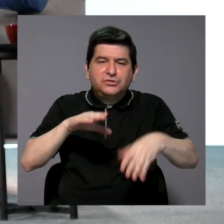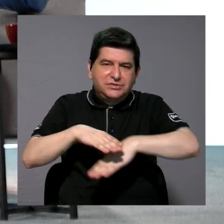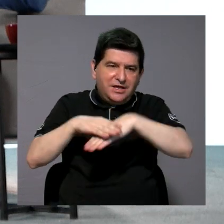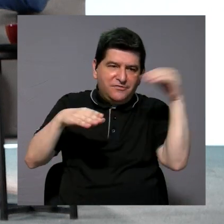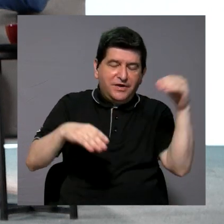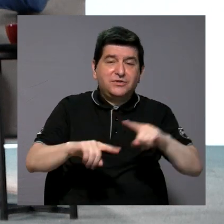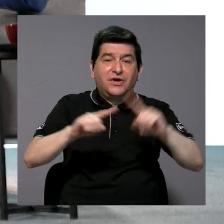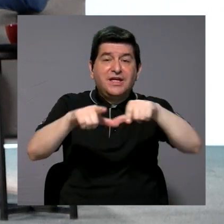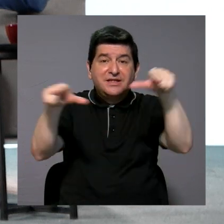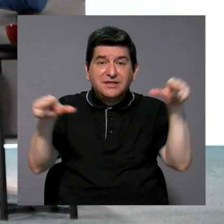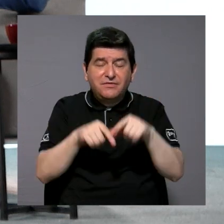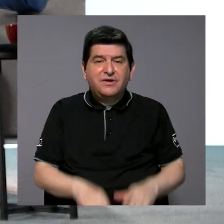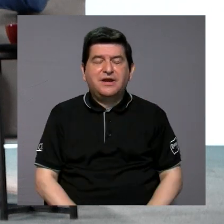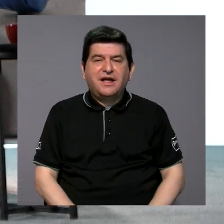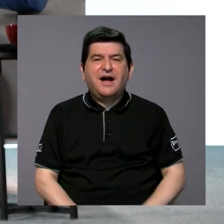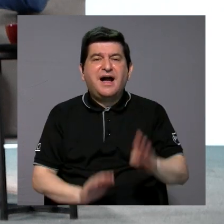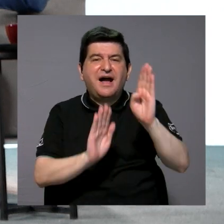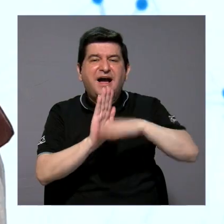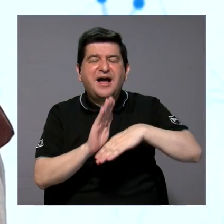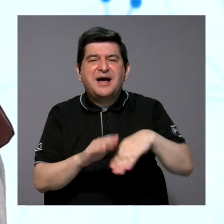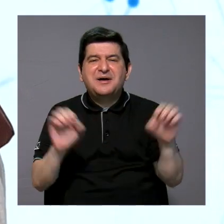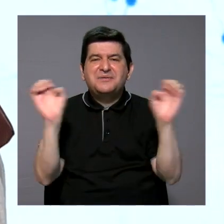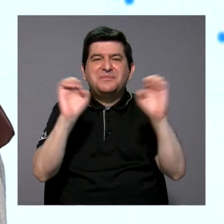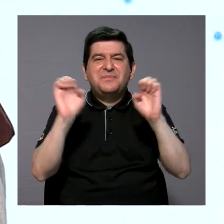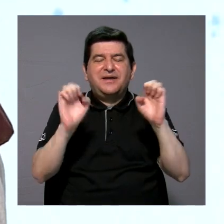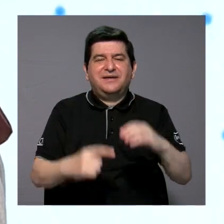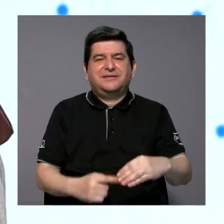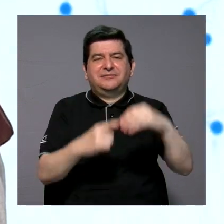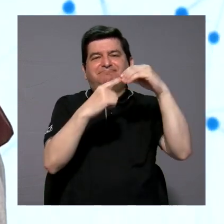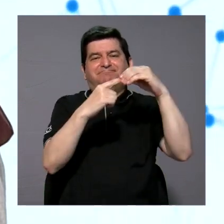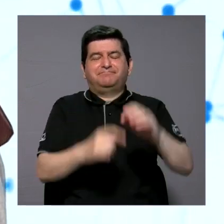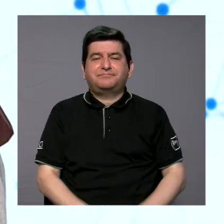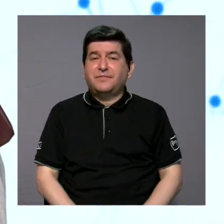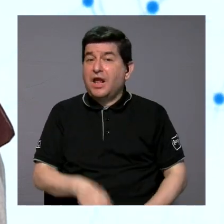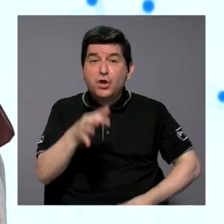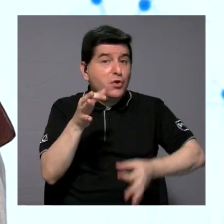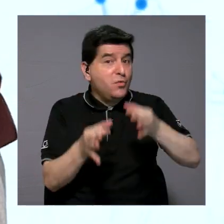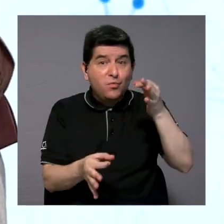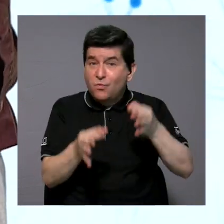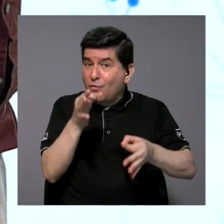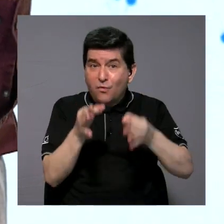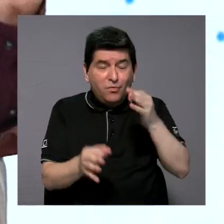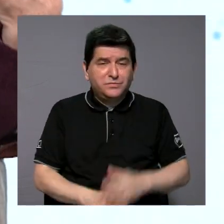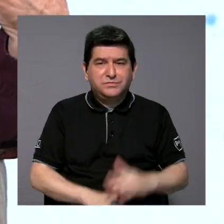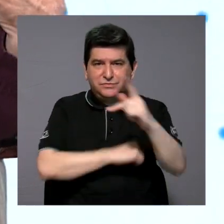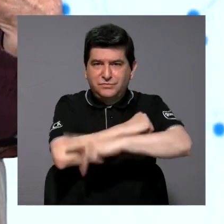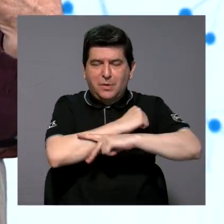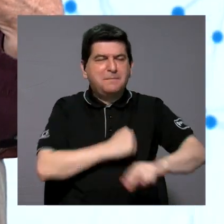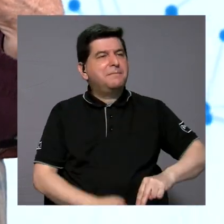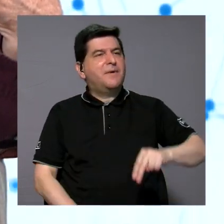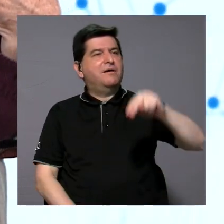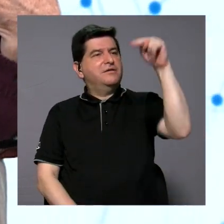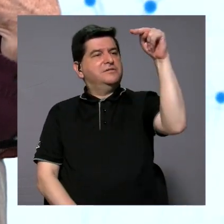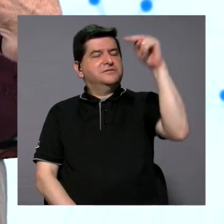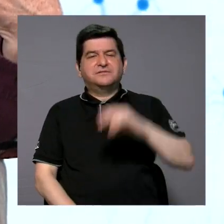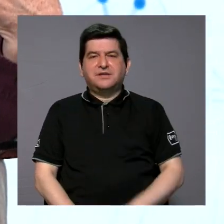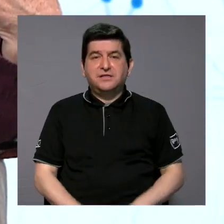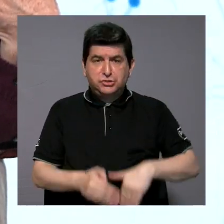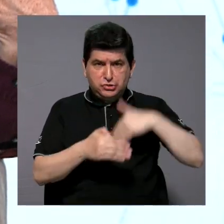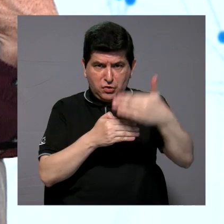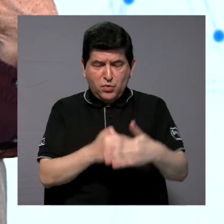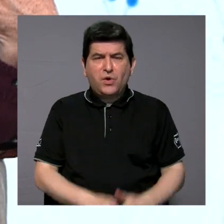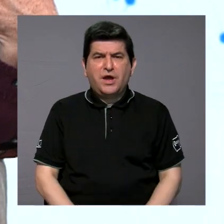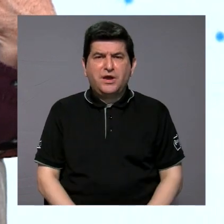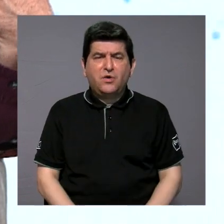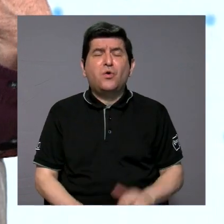en muchos lugares la fuente más barata de energía. Claro. Entonces es muy injusto que los países del norte, después de haber